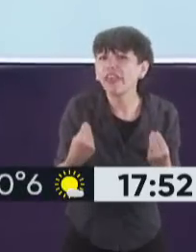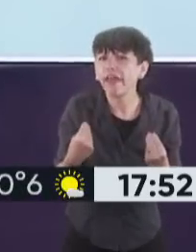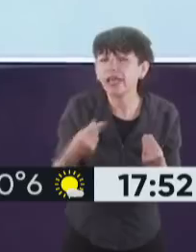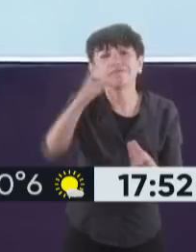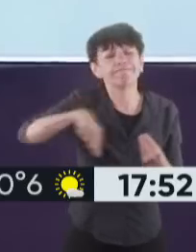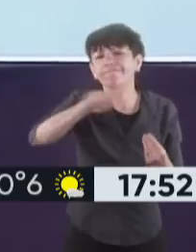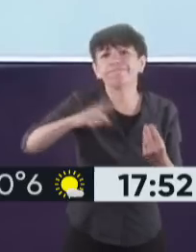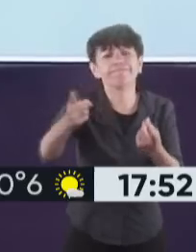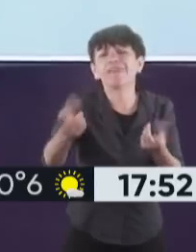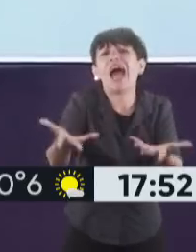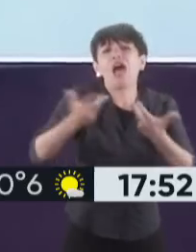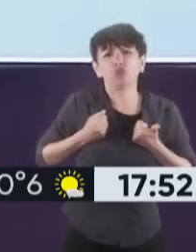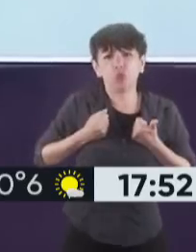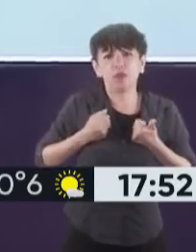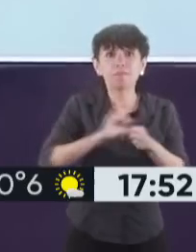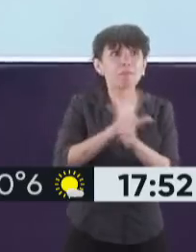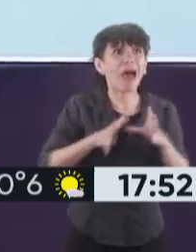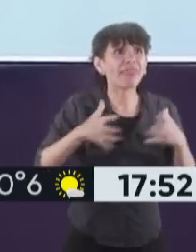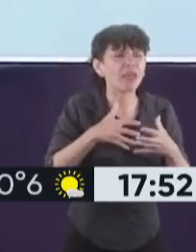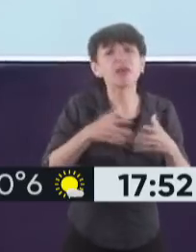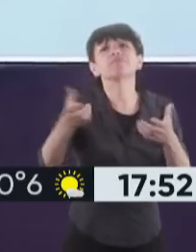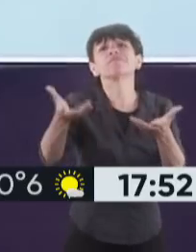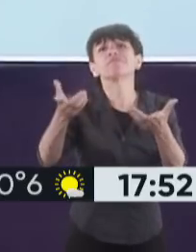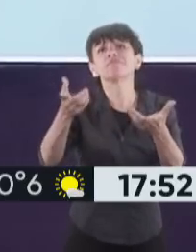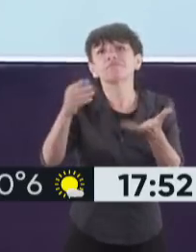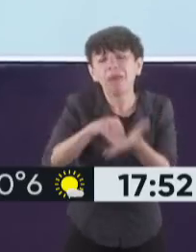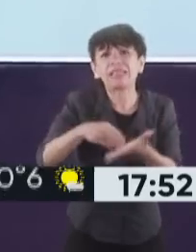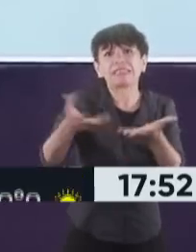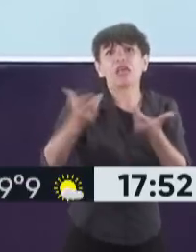pandemia les pedí más ayuda. Y cuando vino la guerra les pedí más ayuda.